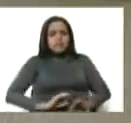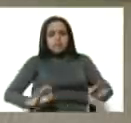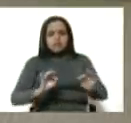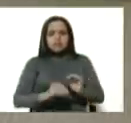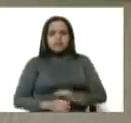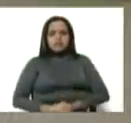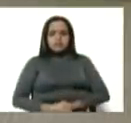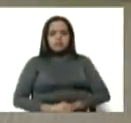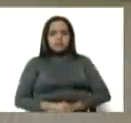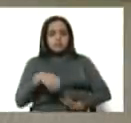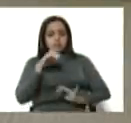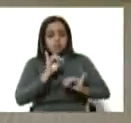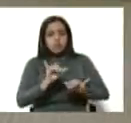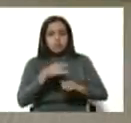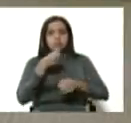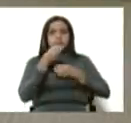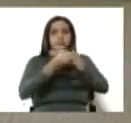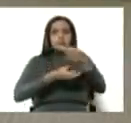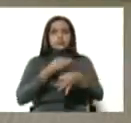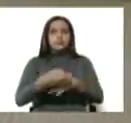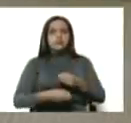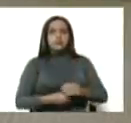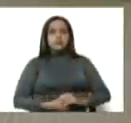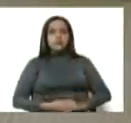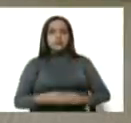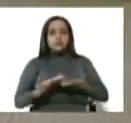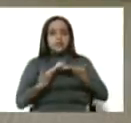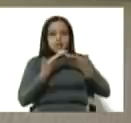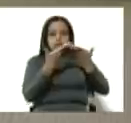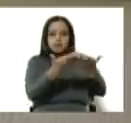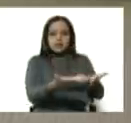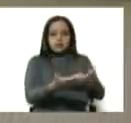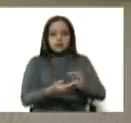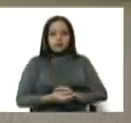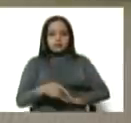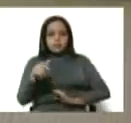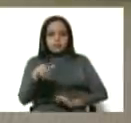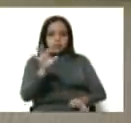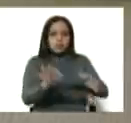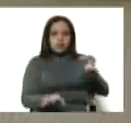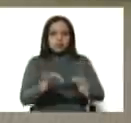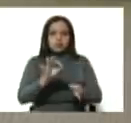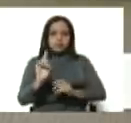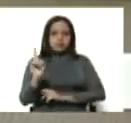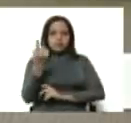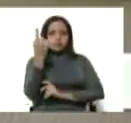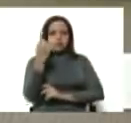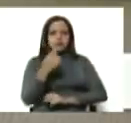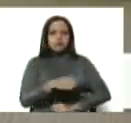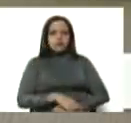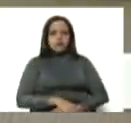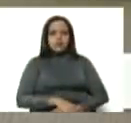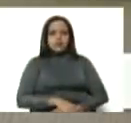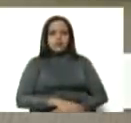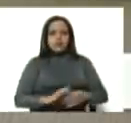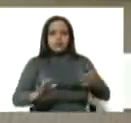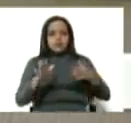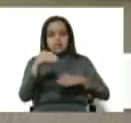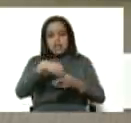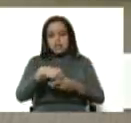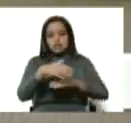Esas declaraciones fueron consignadas justamente en este tribunal de primera instancia en el Reino